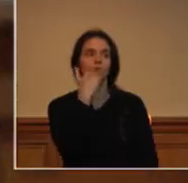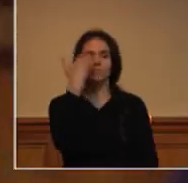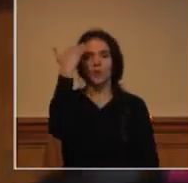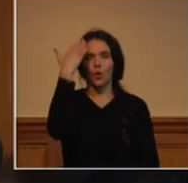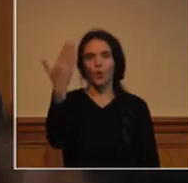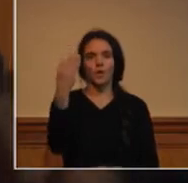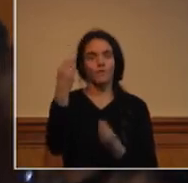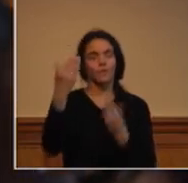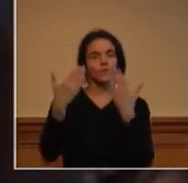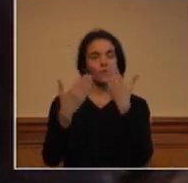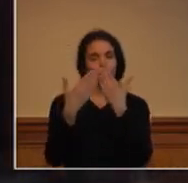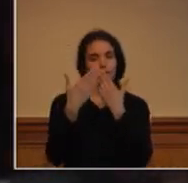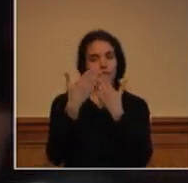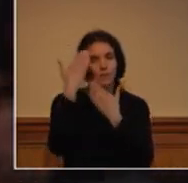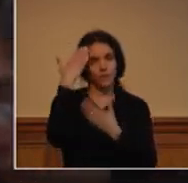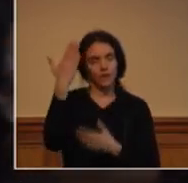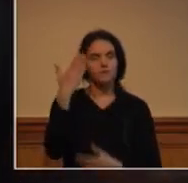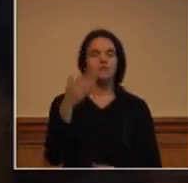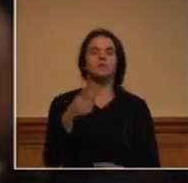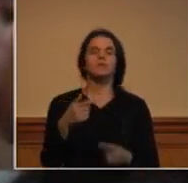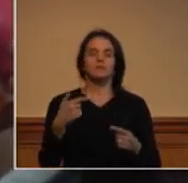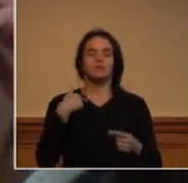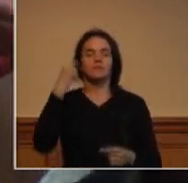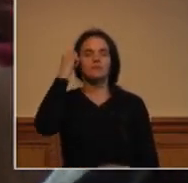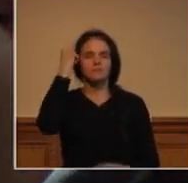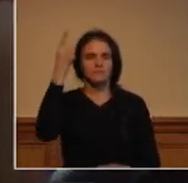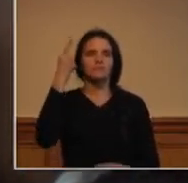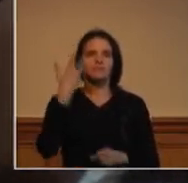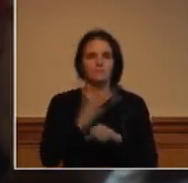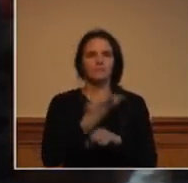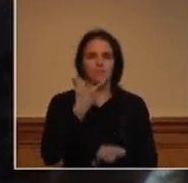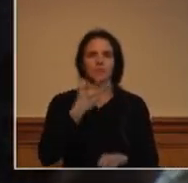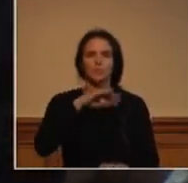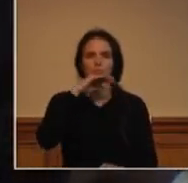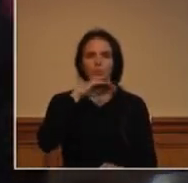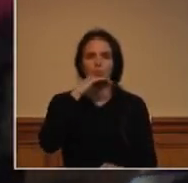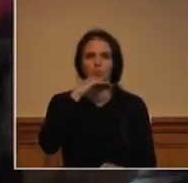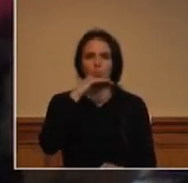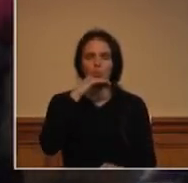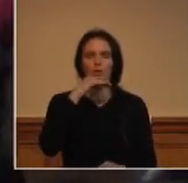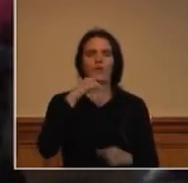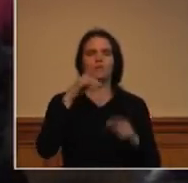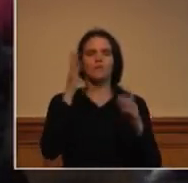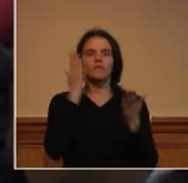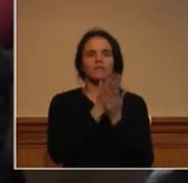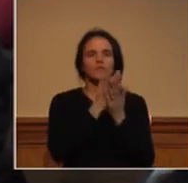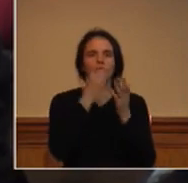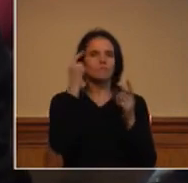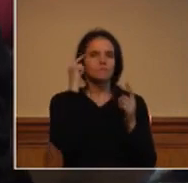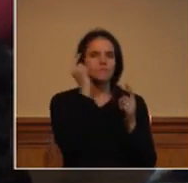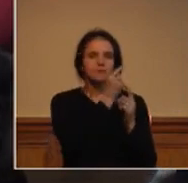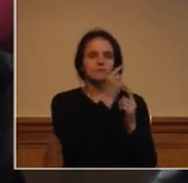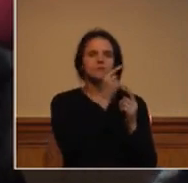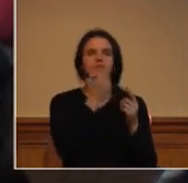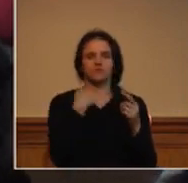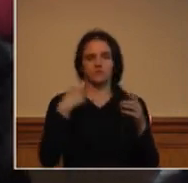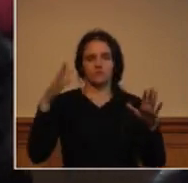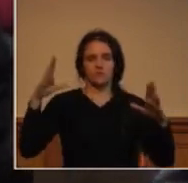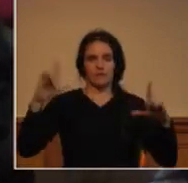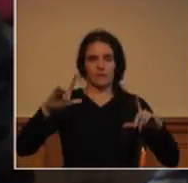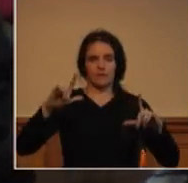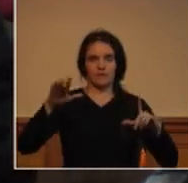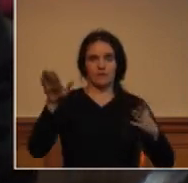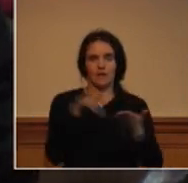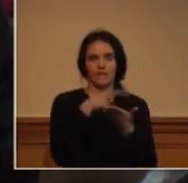Hola, buenos días. Una consulta. Entiendo que había una configuración como usuario, donde salía una foto. Obviamente uno va a tener una tablet para la